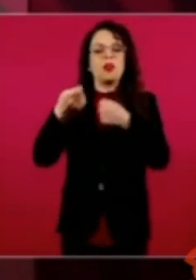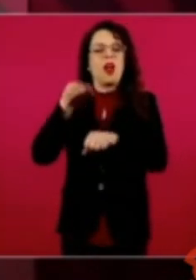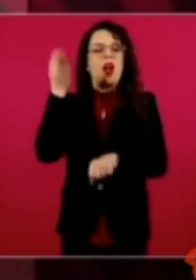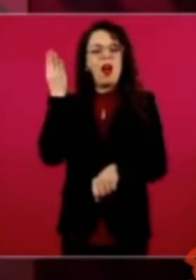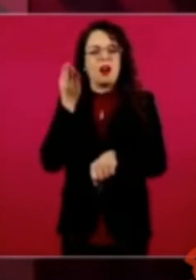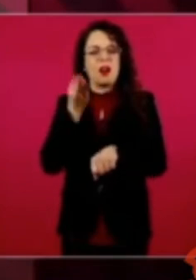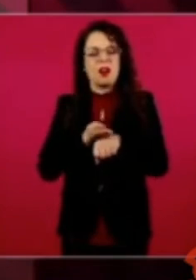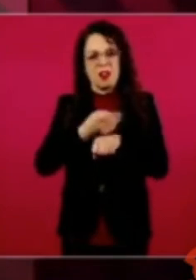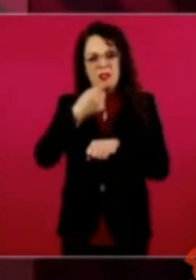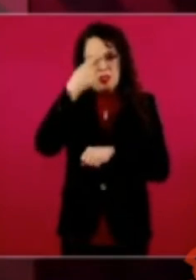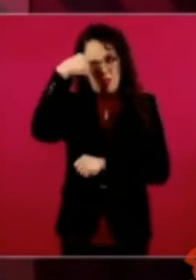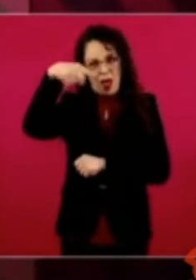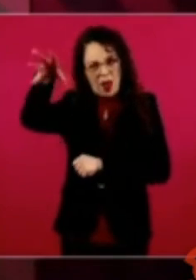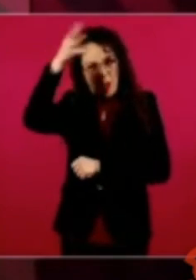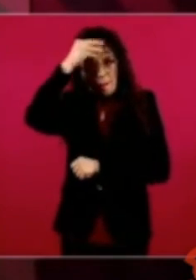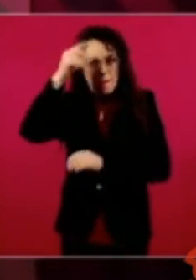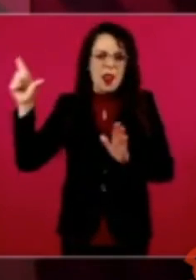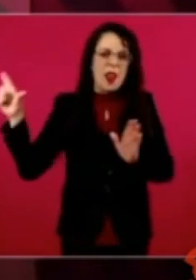los vamos a fusilar.